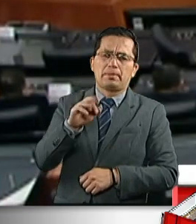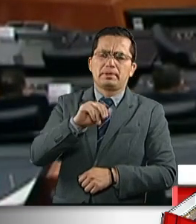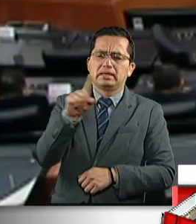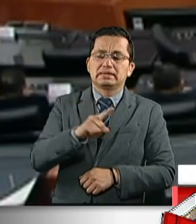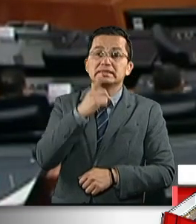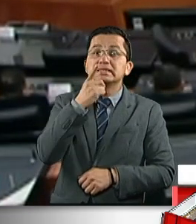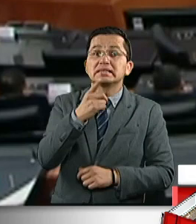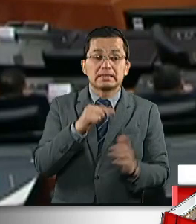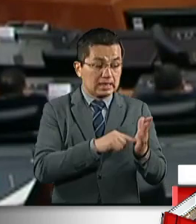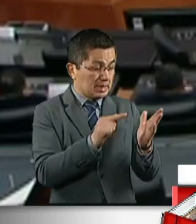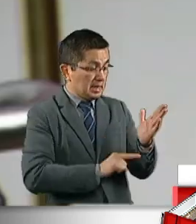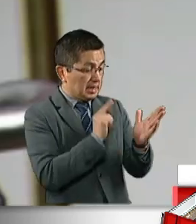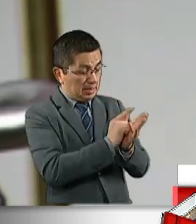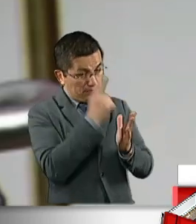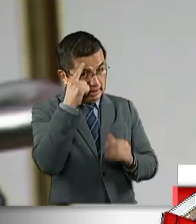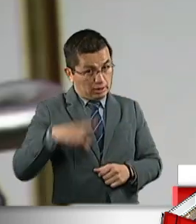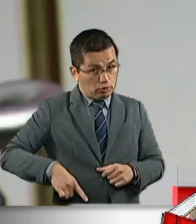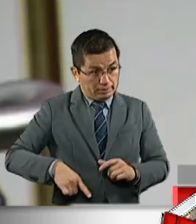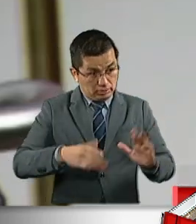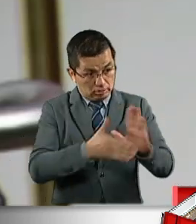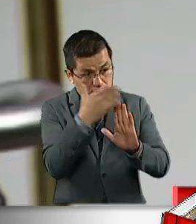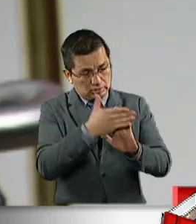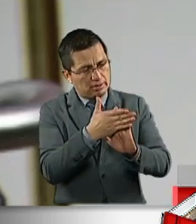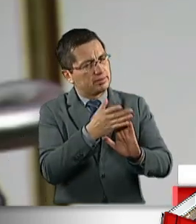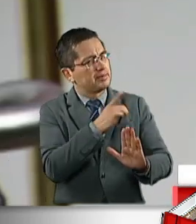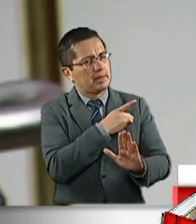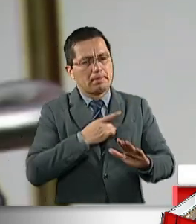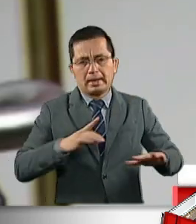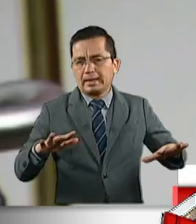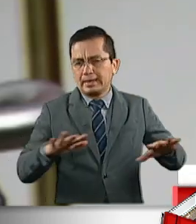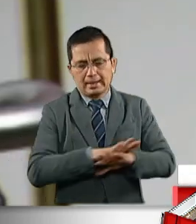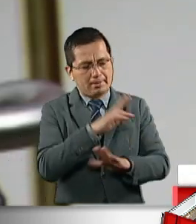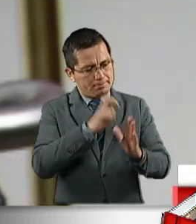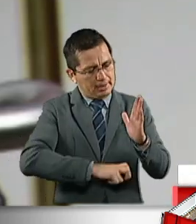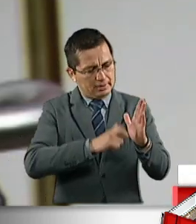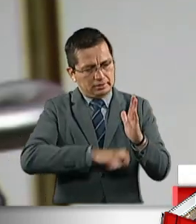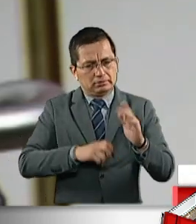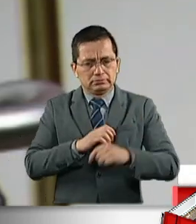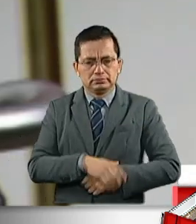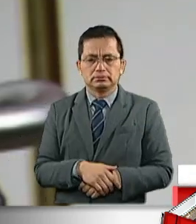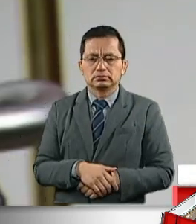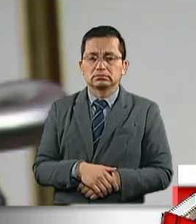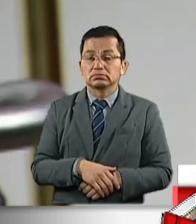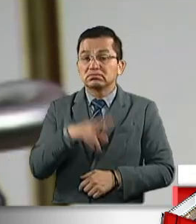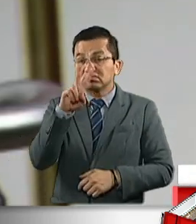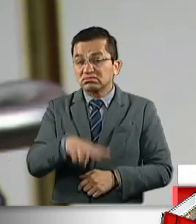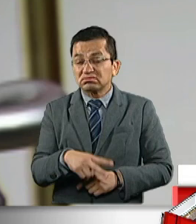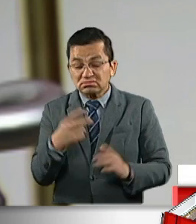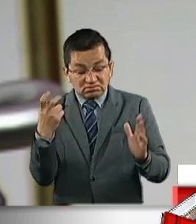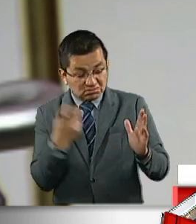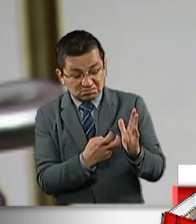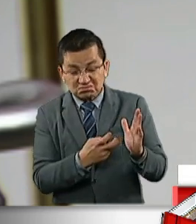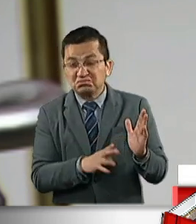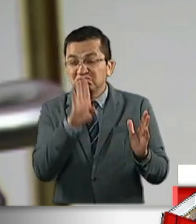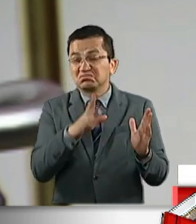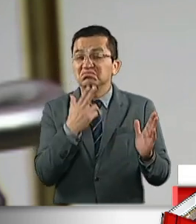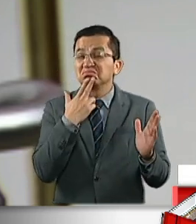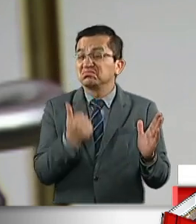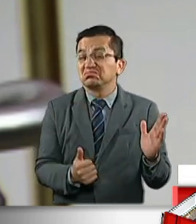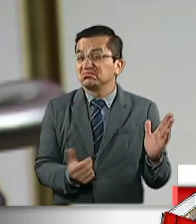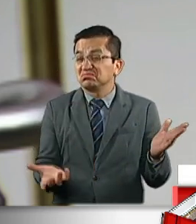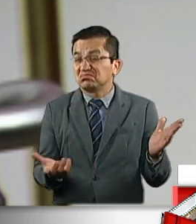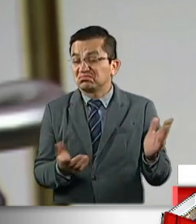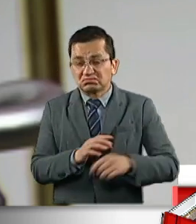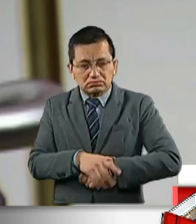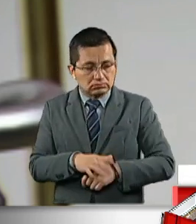de obras públicas. Que tenemos un tema de letra muerta, porque los reglamentos de